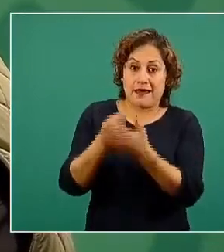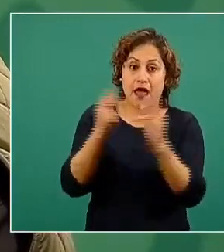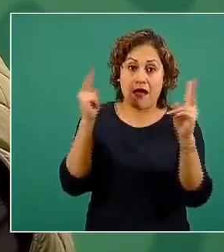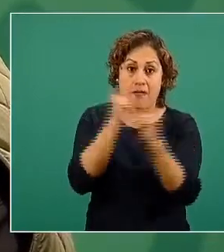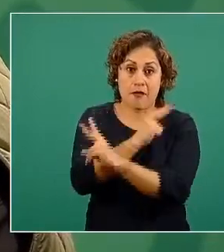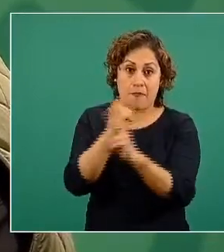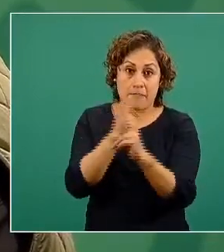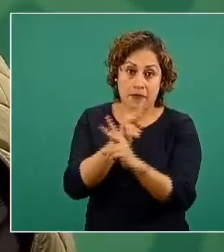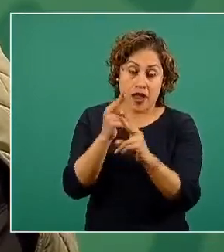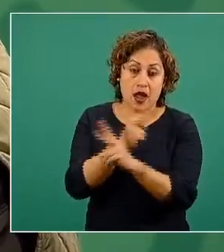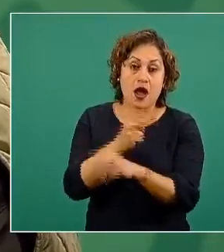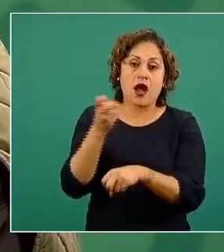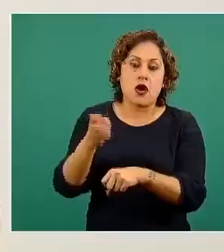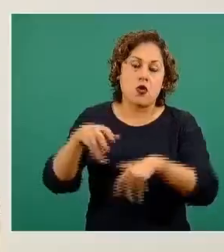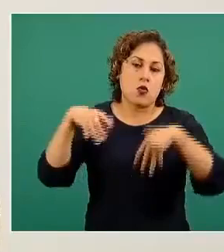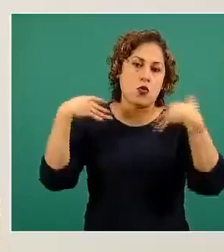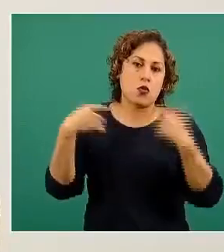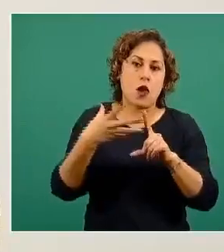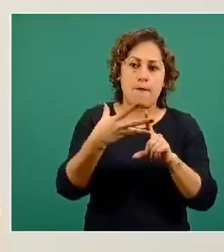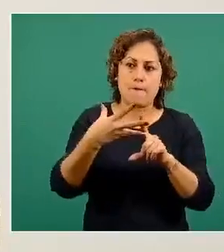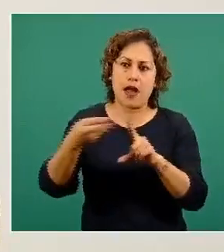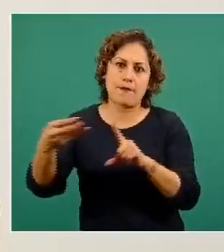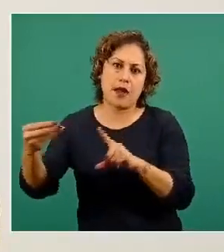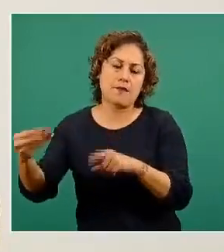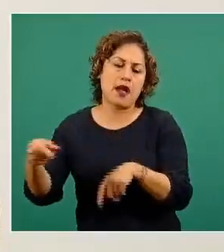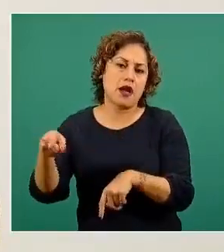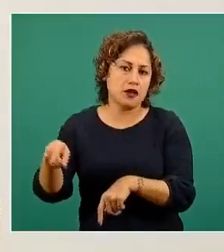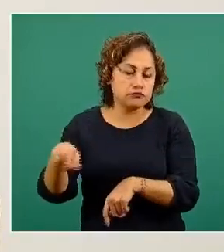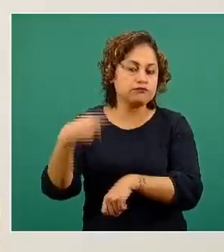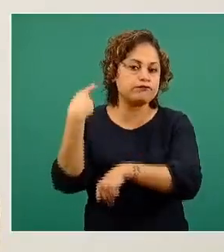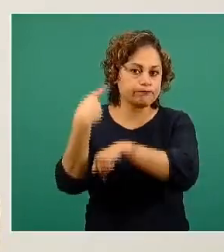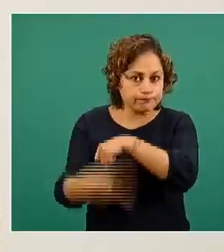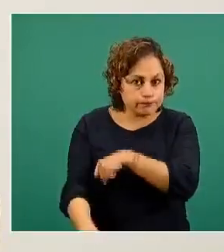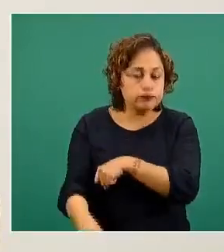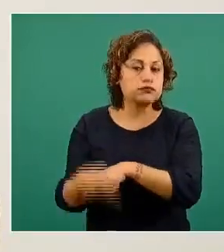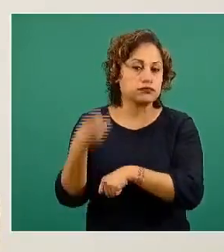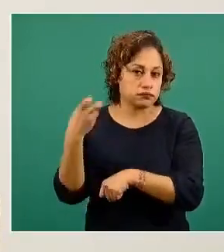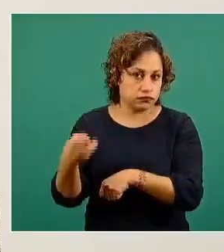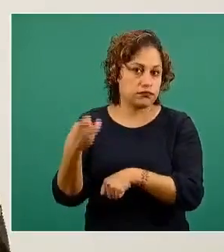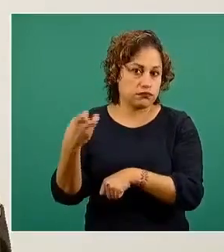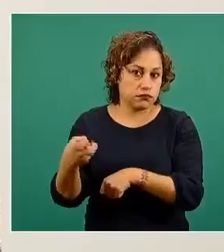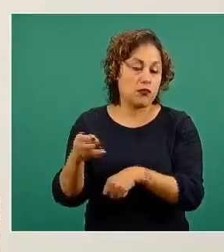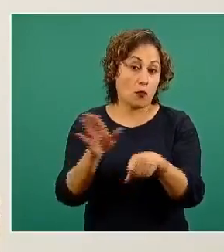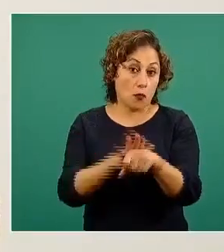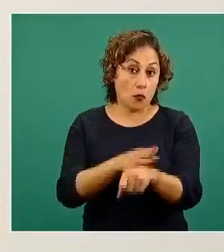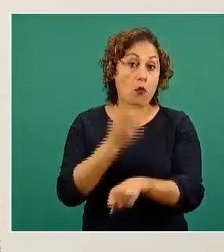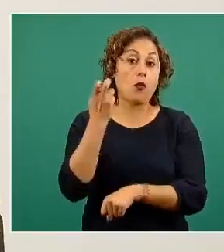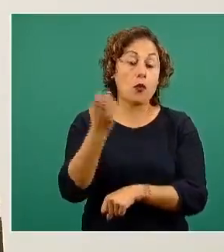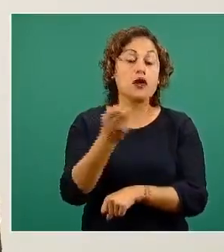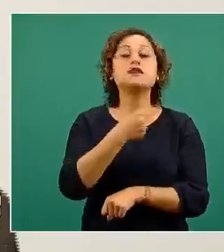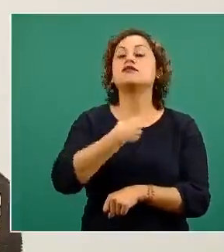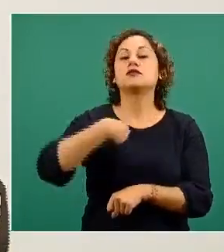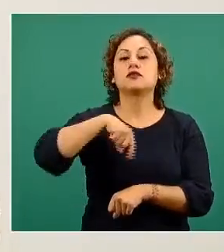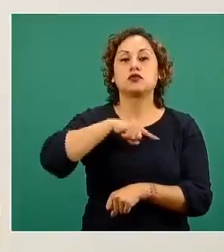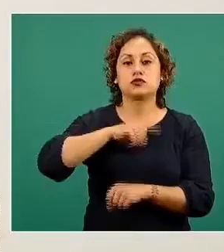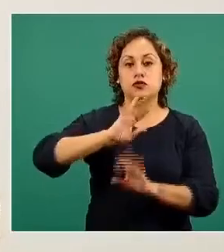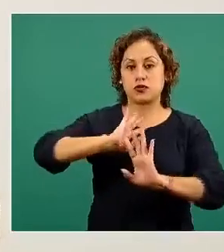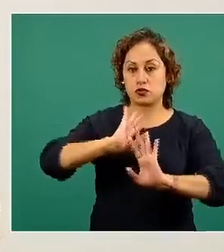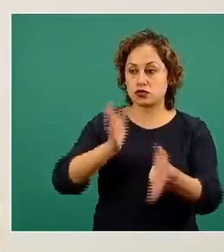incidencia en contagios, pues por la propia función que desempeñan. Entonces, nosotros hemos